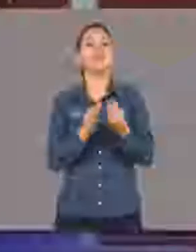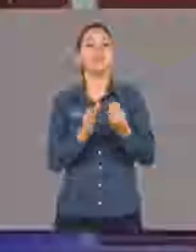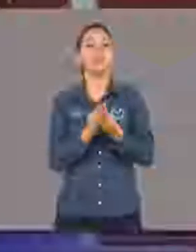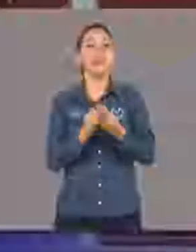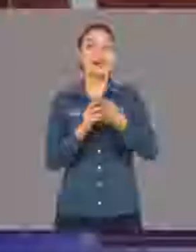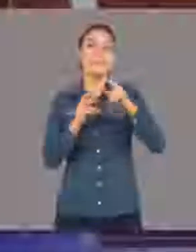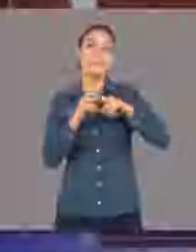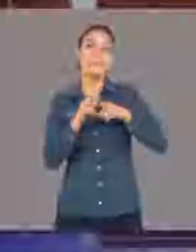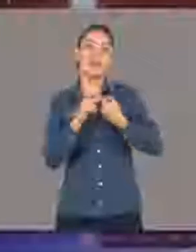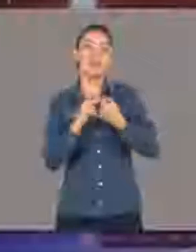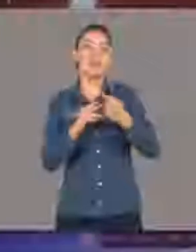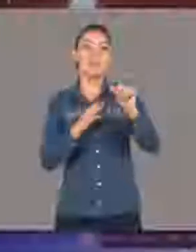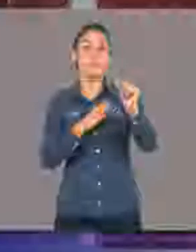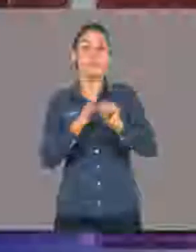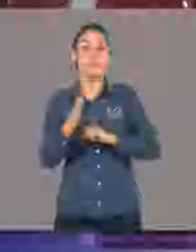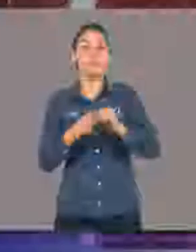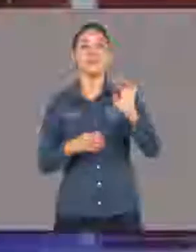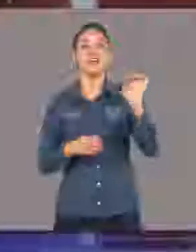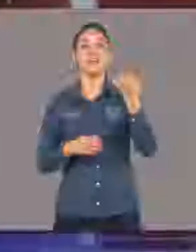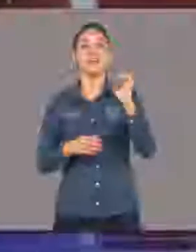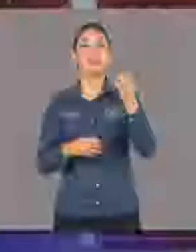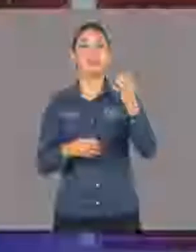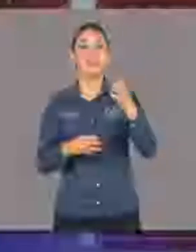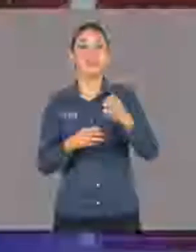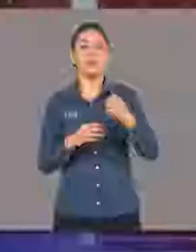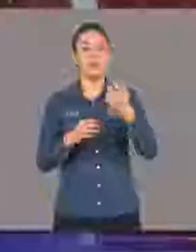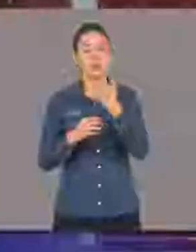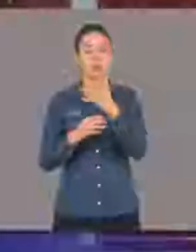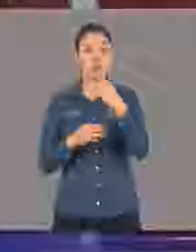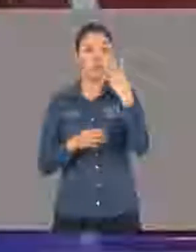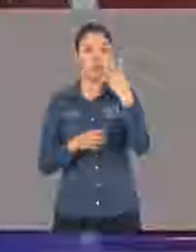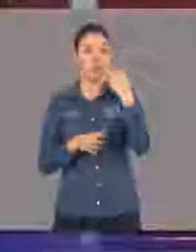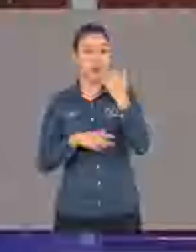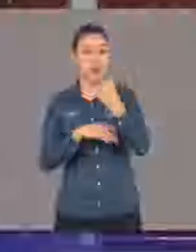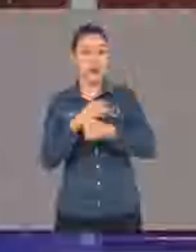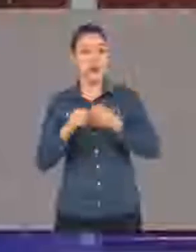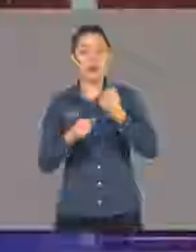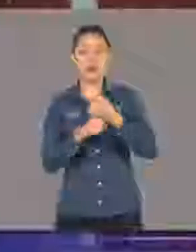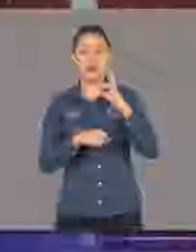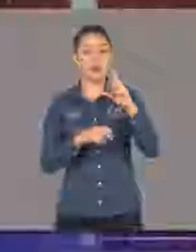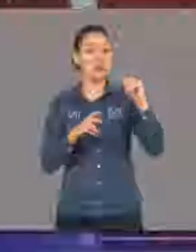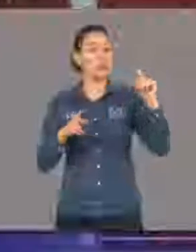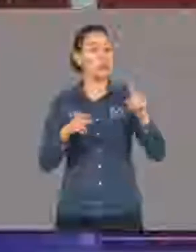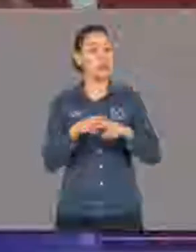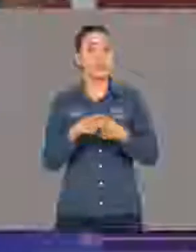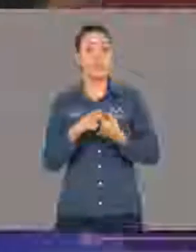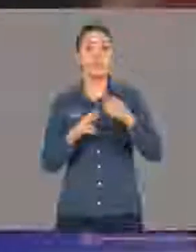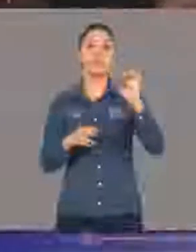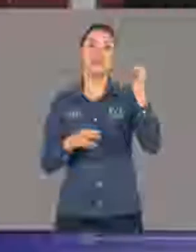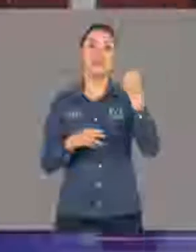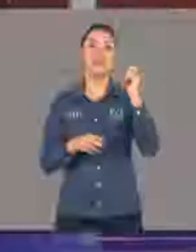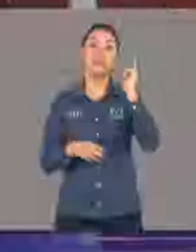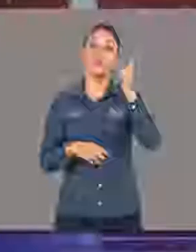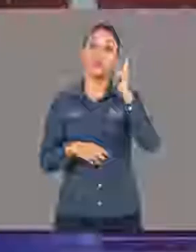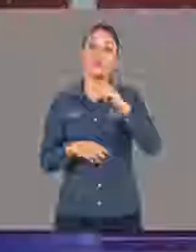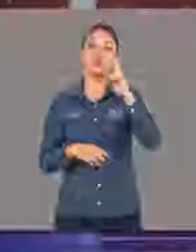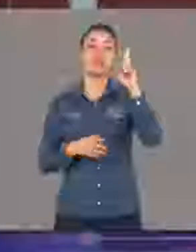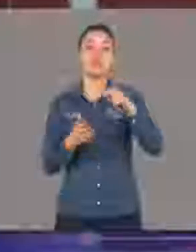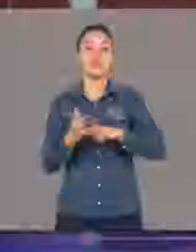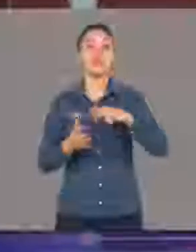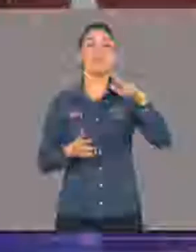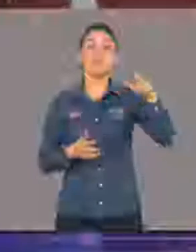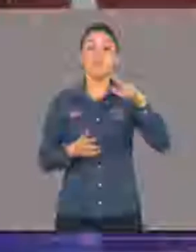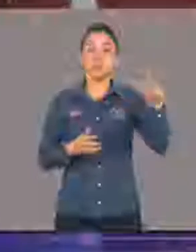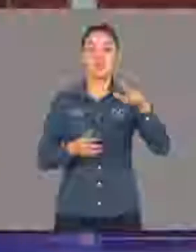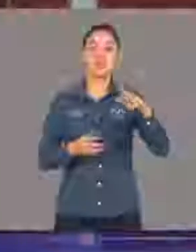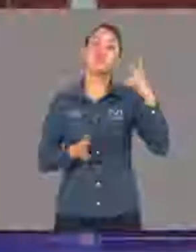que inician en el mes de enero, teníamos cuatro años de no haber iniciado, en enero del 2018 retomamos otra vez los cursos de